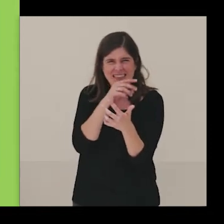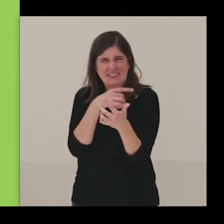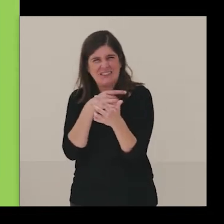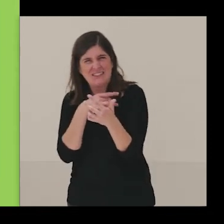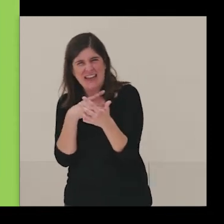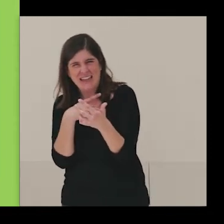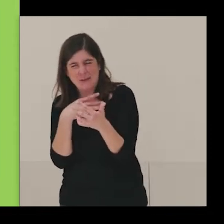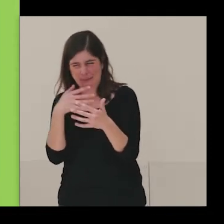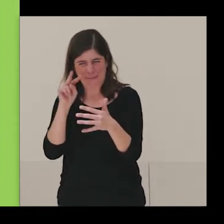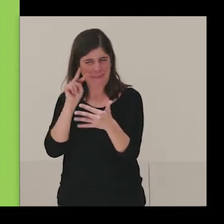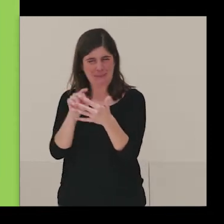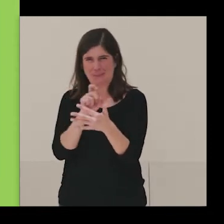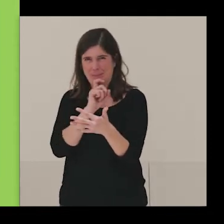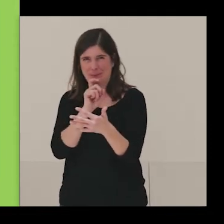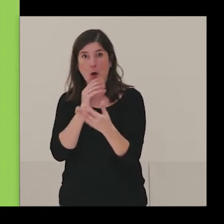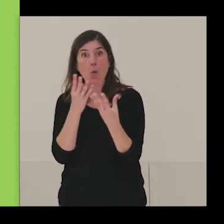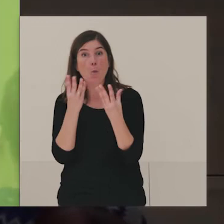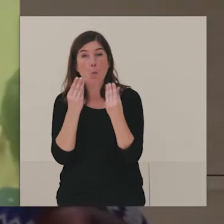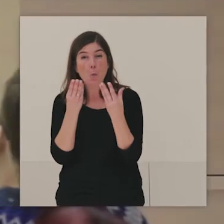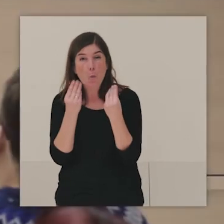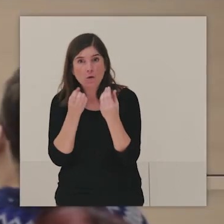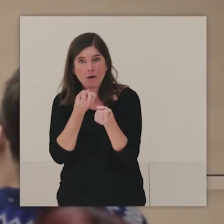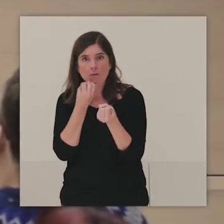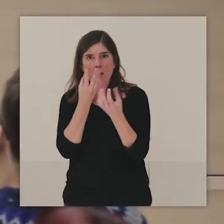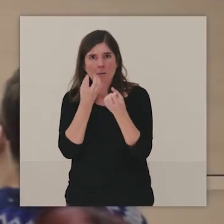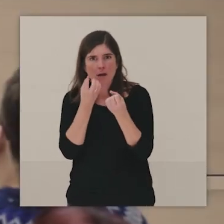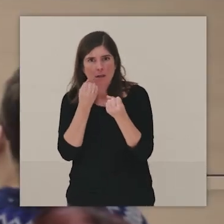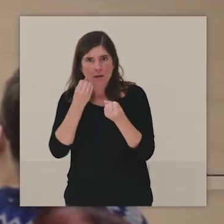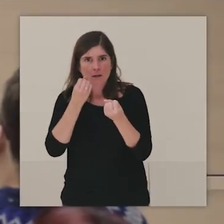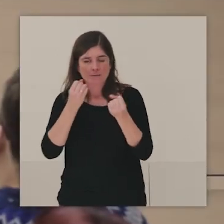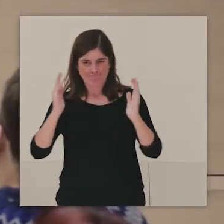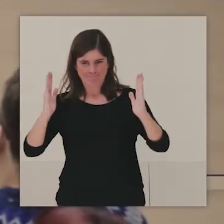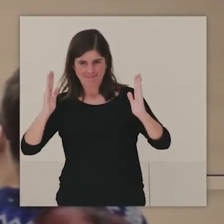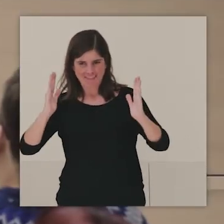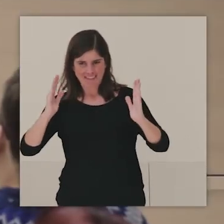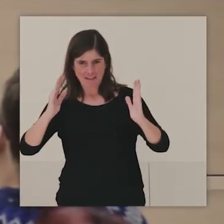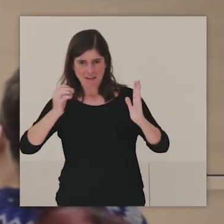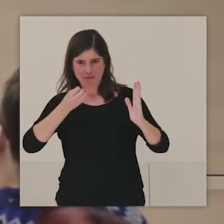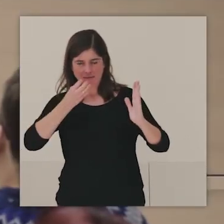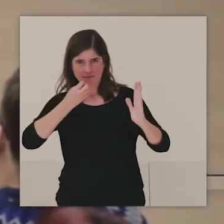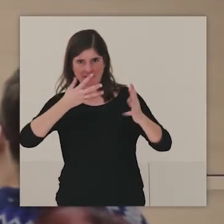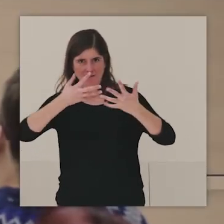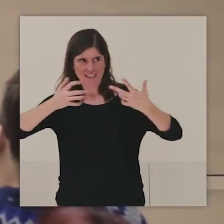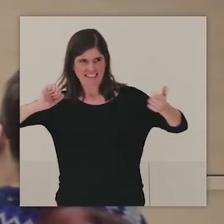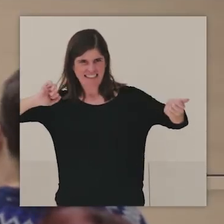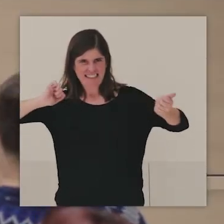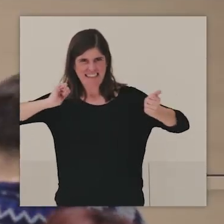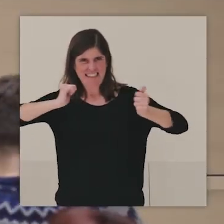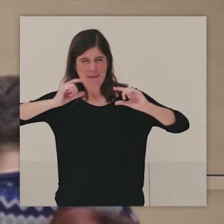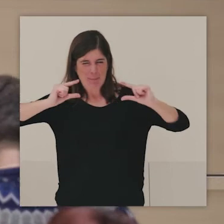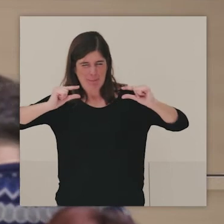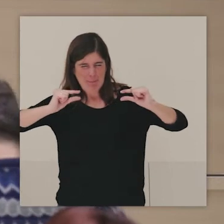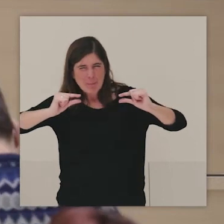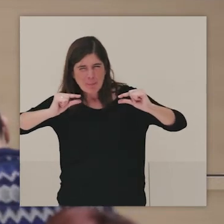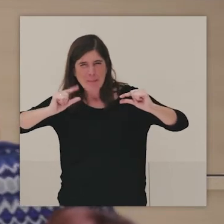todo muchísima información, muchísima densidad y concentración en poco espacio. Remisiones entre las fotos